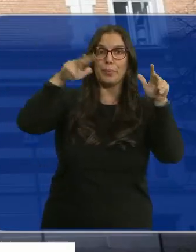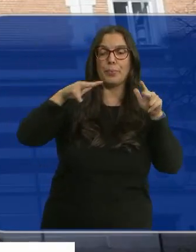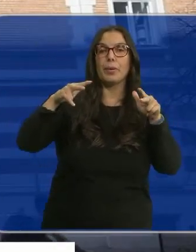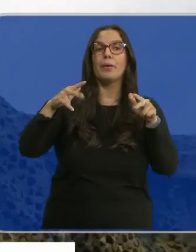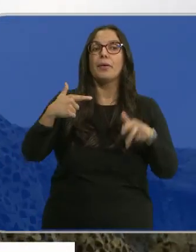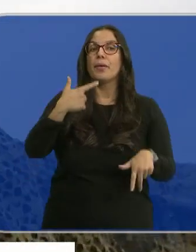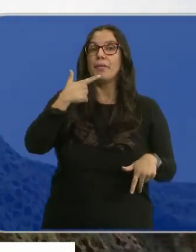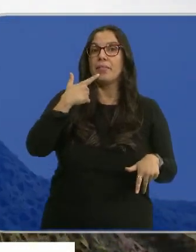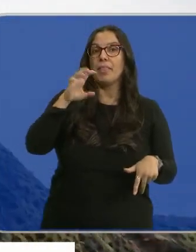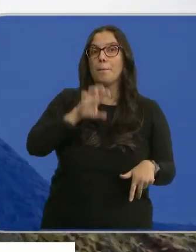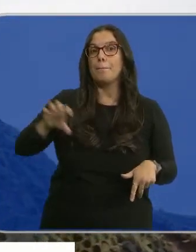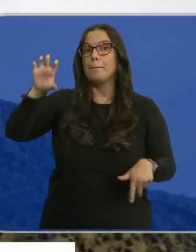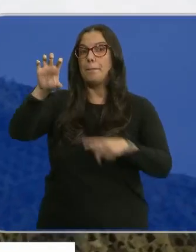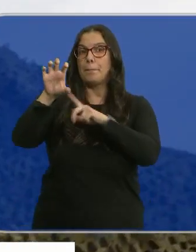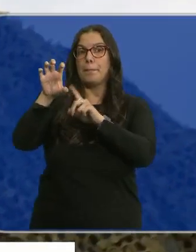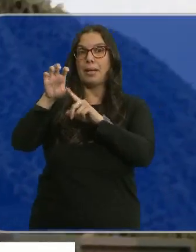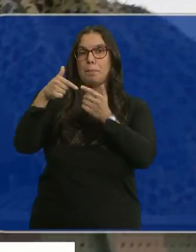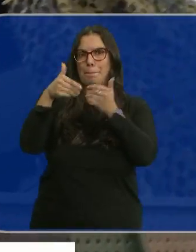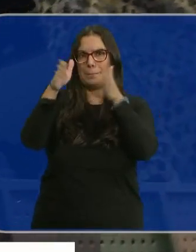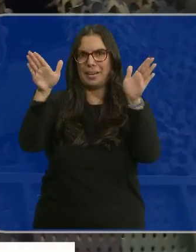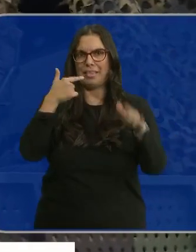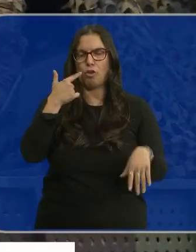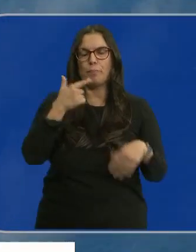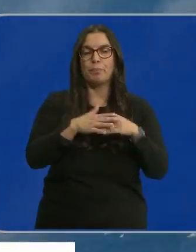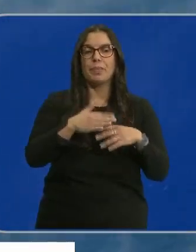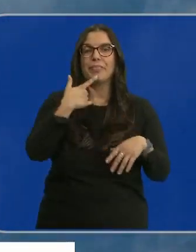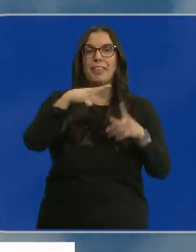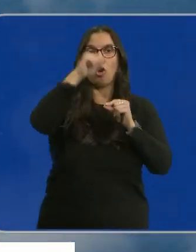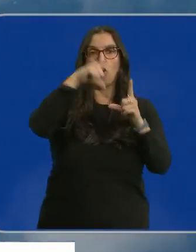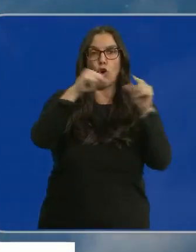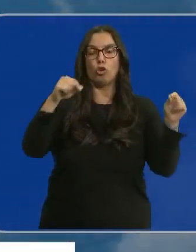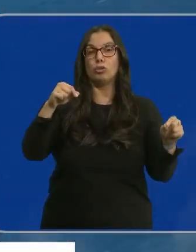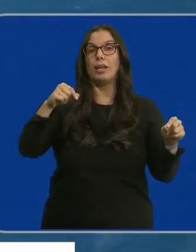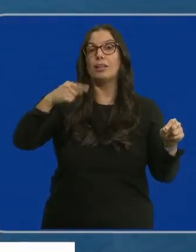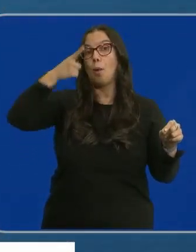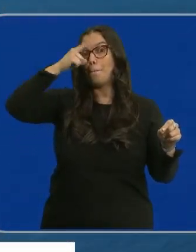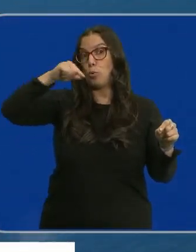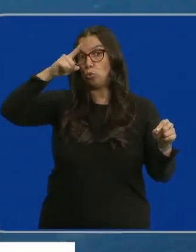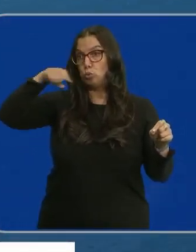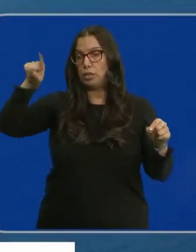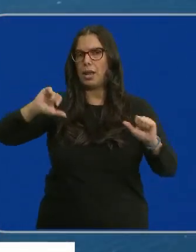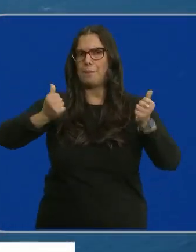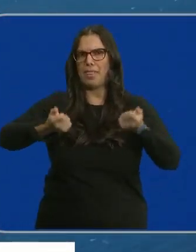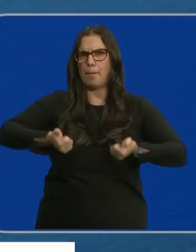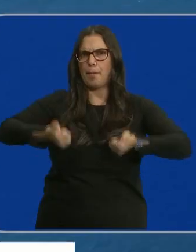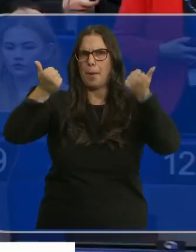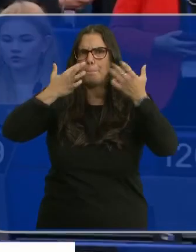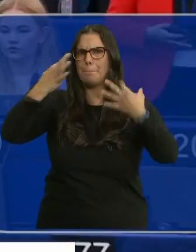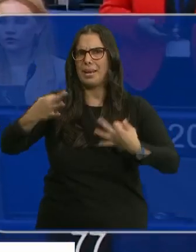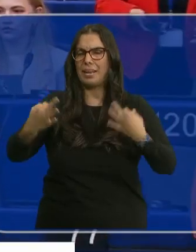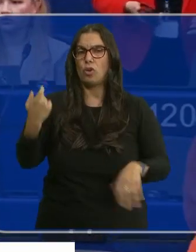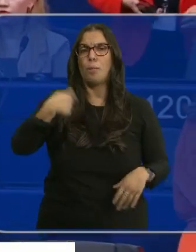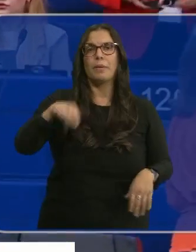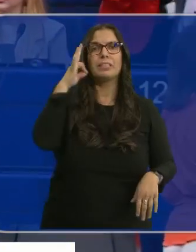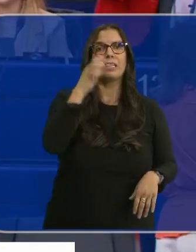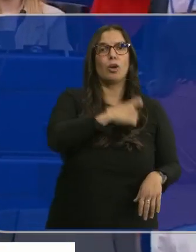Bielorrusia, que dice que los aparatos se extraviaron de su rumbo. La OTAN asegura que Vladimir Putin ha iniciado una escalada peligrosa y la presidenta de la Comisión